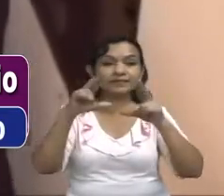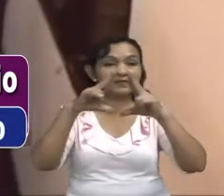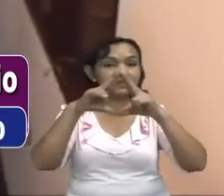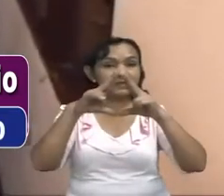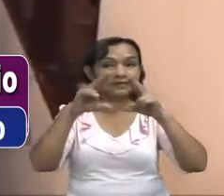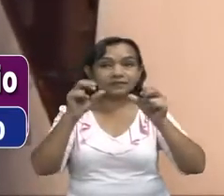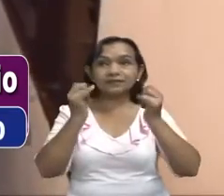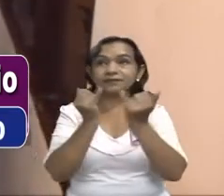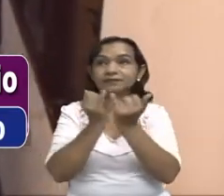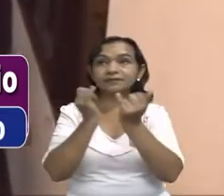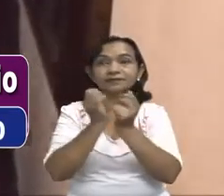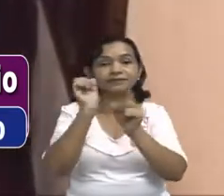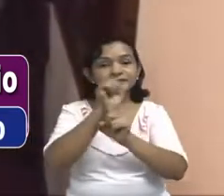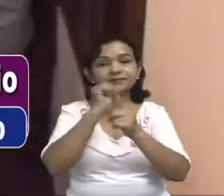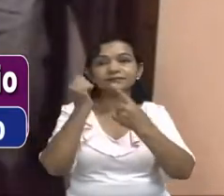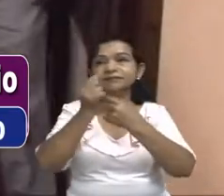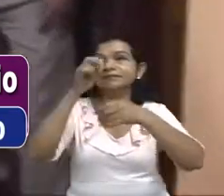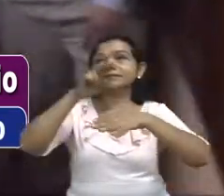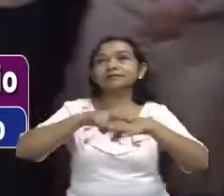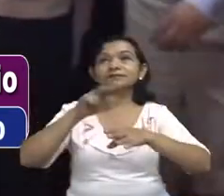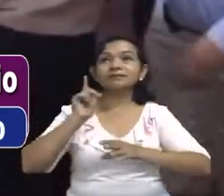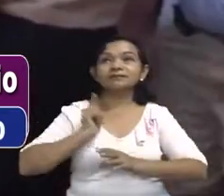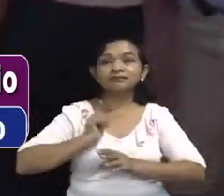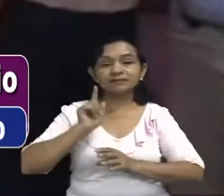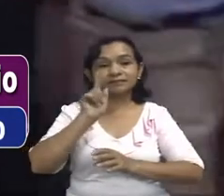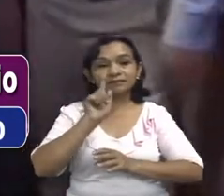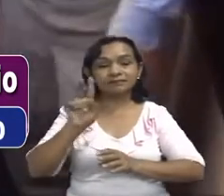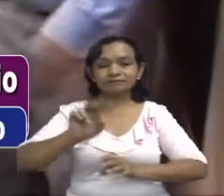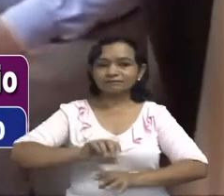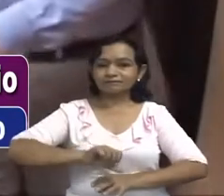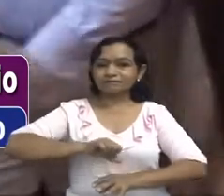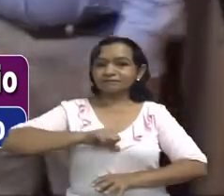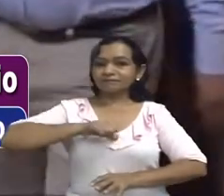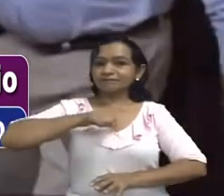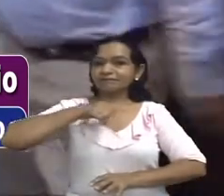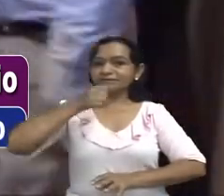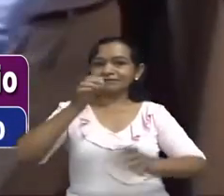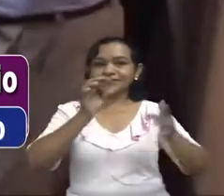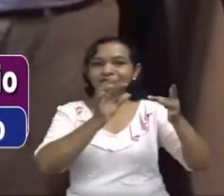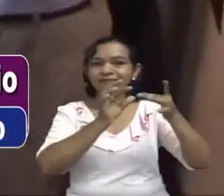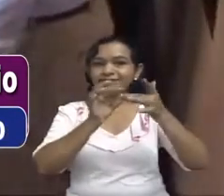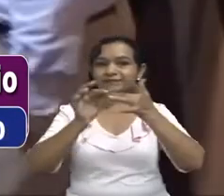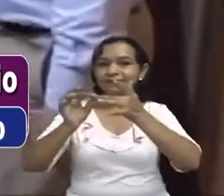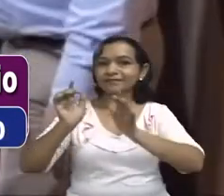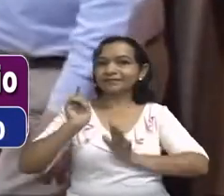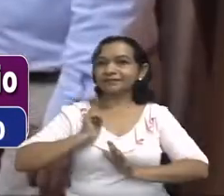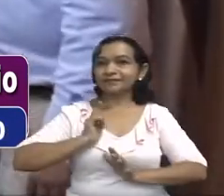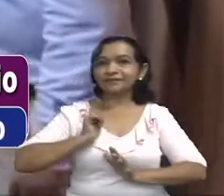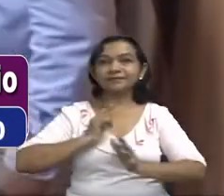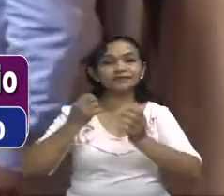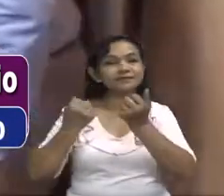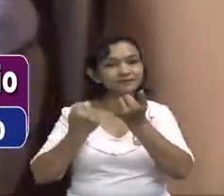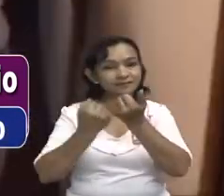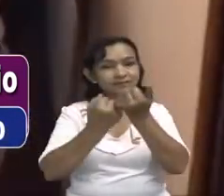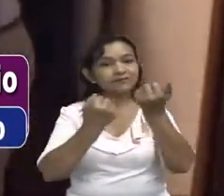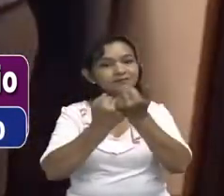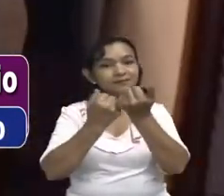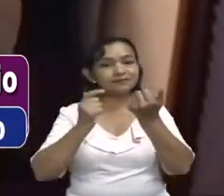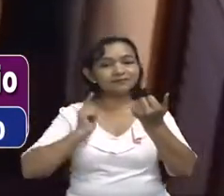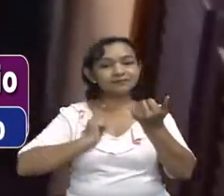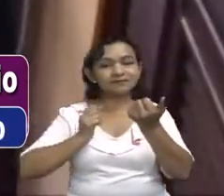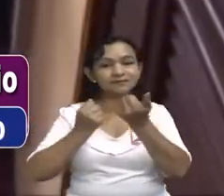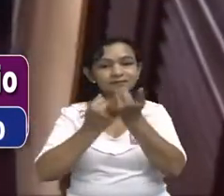y la Asamblea Nacional ahora cuenta con este canal. Me enorgullece que hayan crecido, que además reciban todo el apoyo de